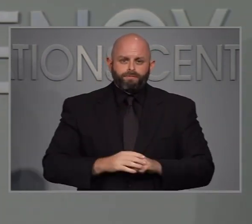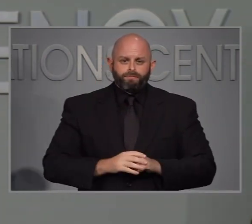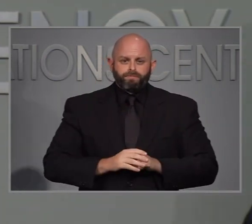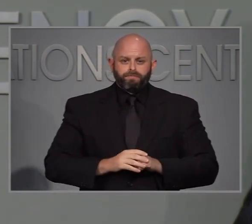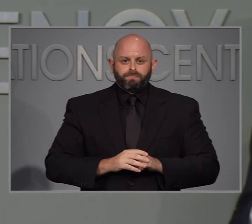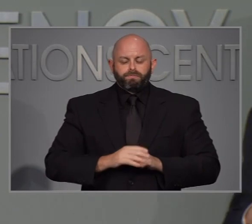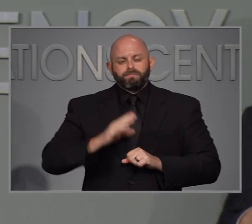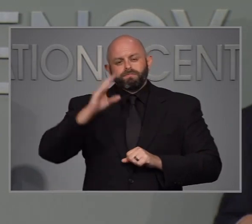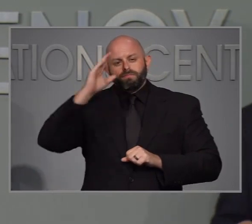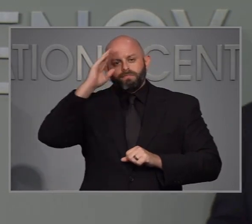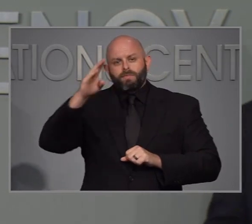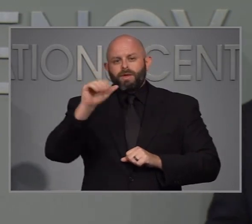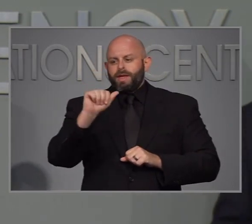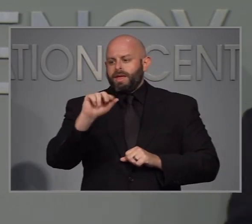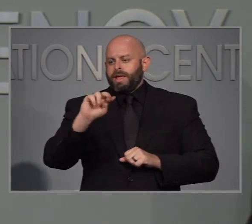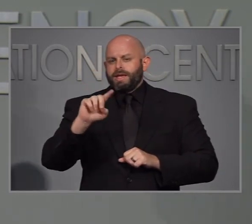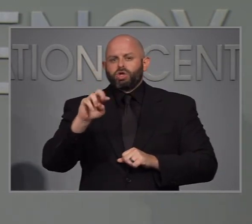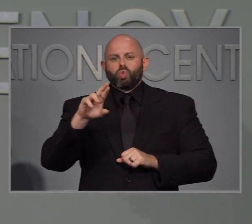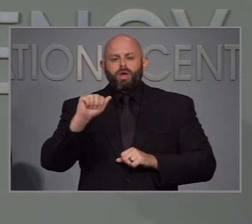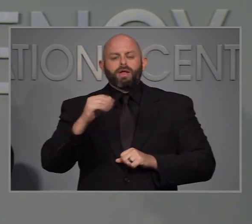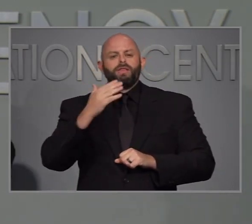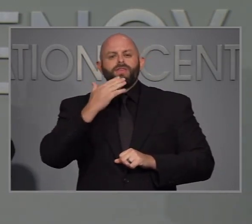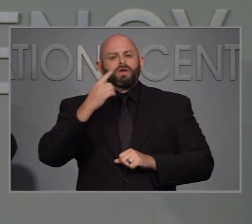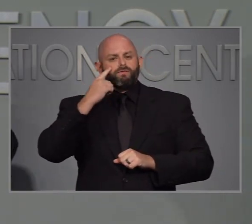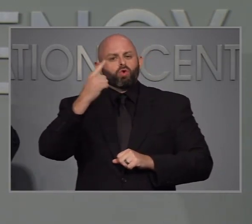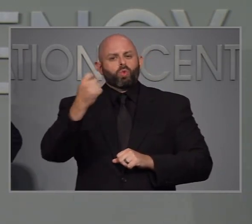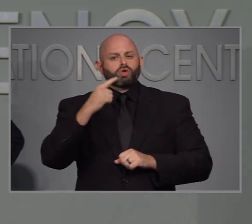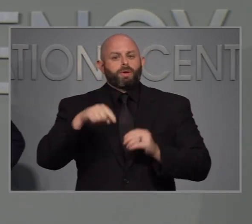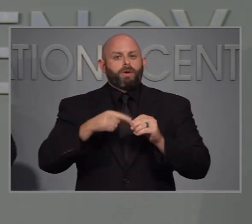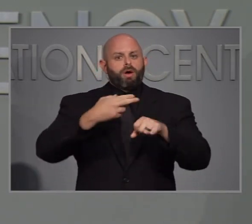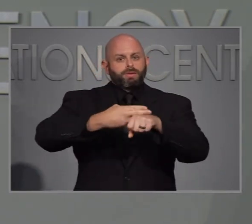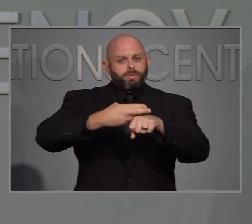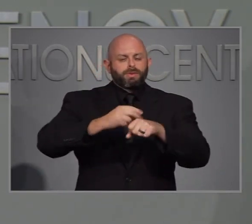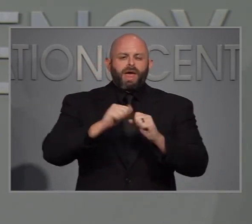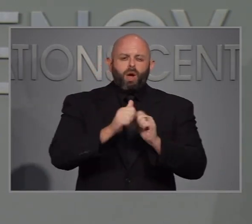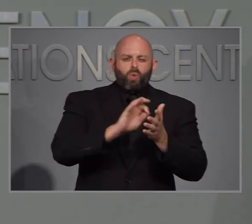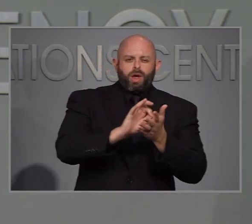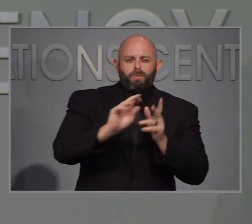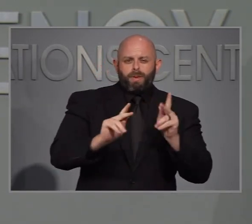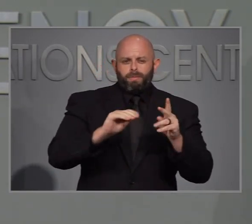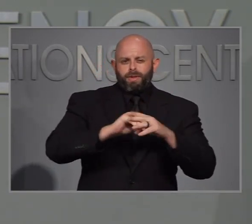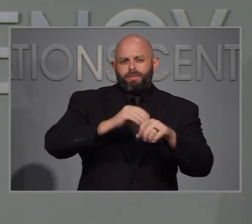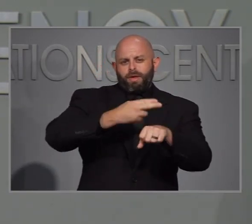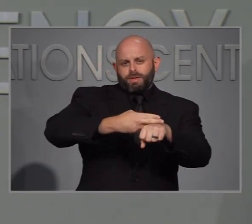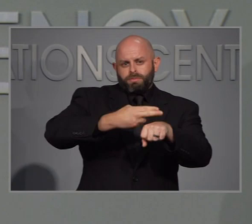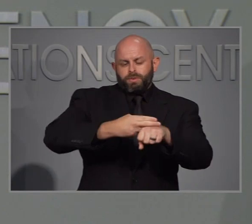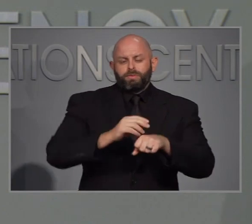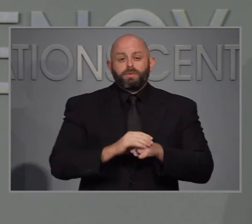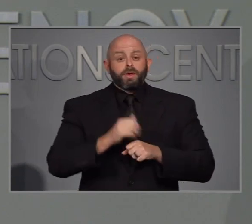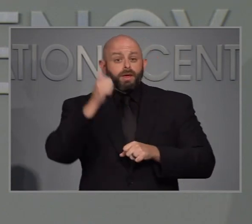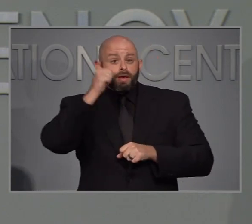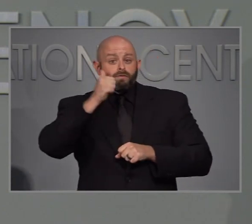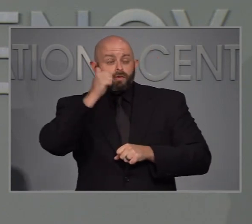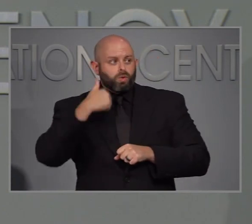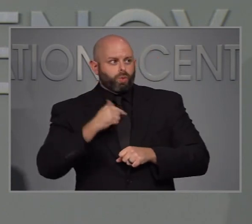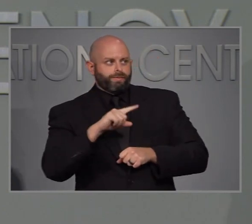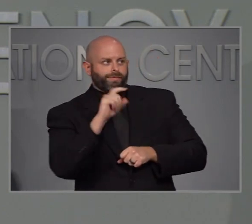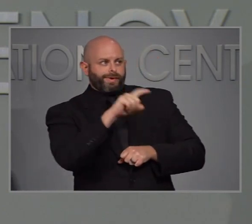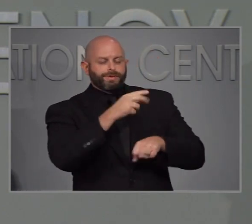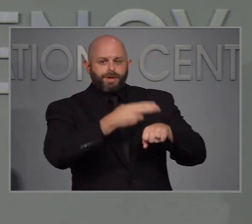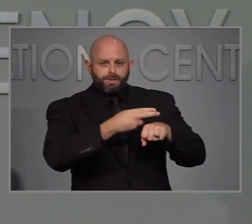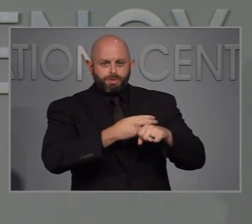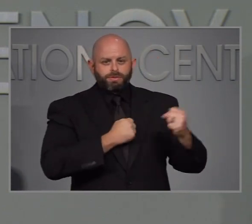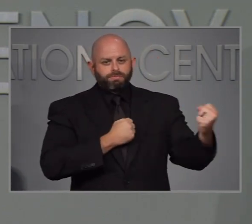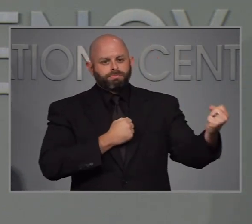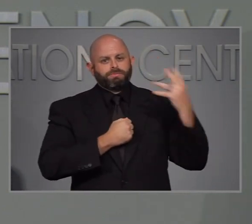Hola, Andrea. Gracias por la pregunta. Gracias. ¿Cómo contamos las hospitalizaciones? Todos los días colaboramos con los hospitales.